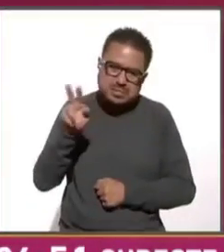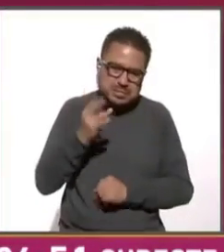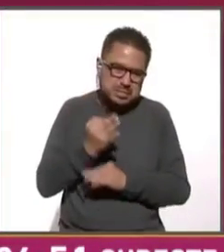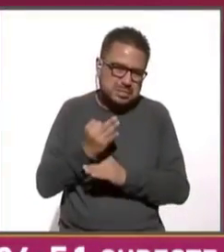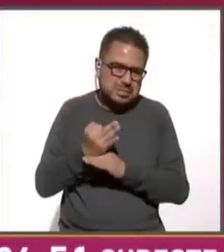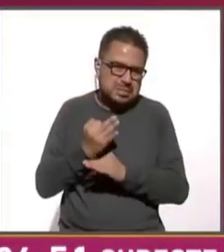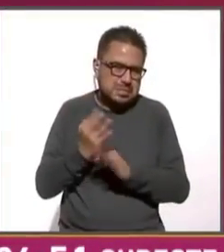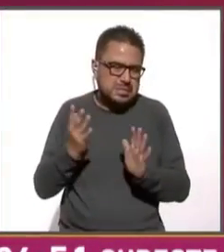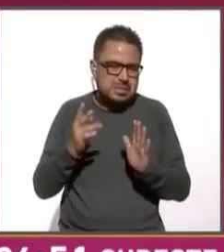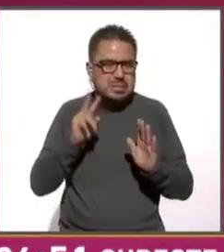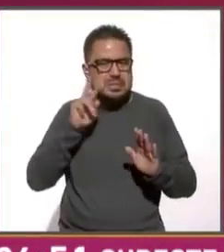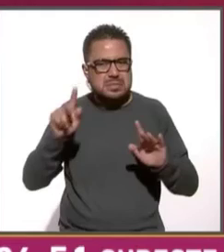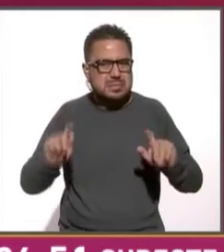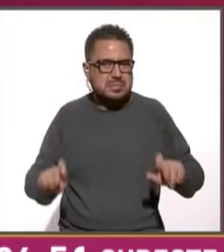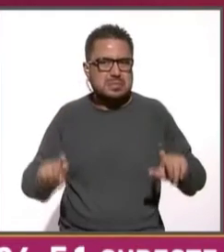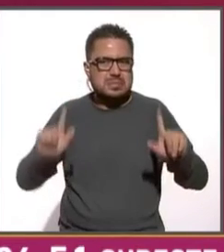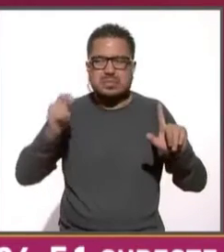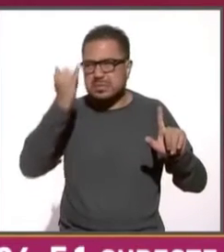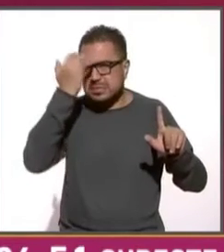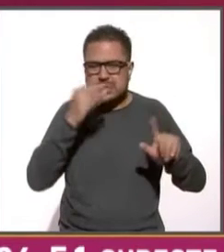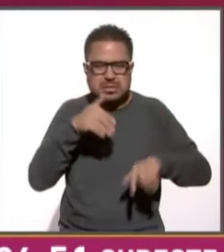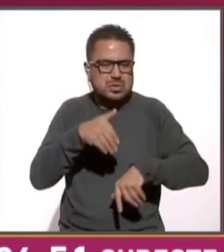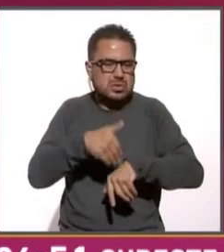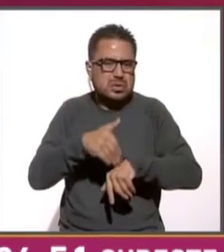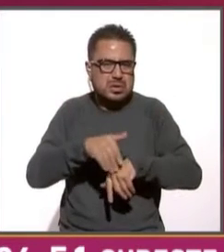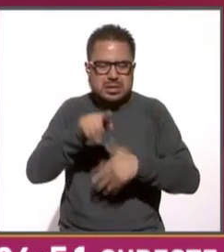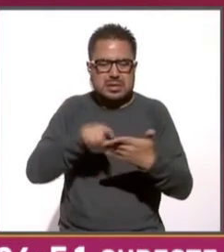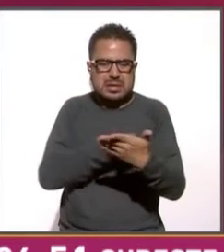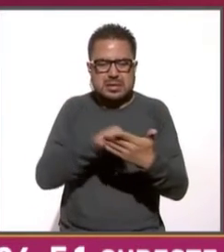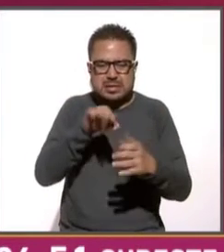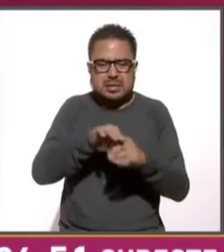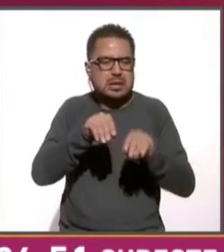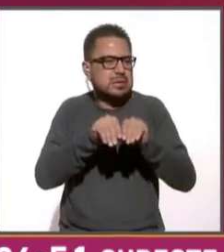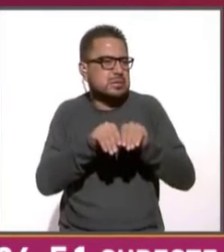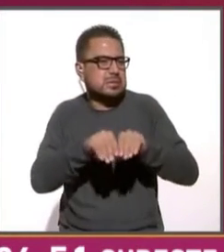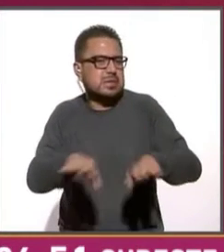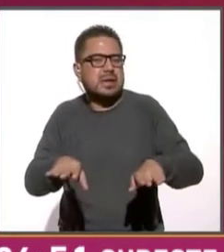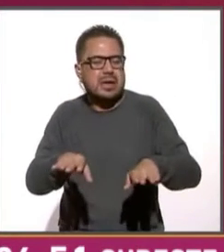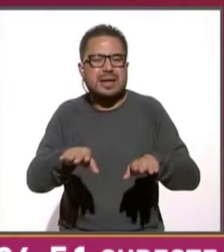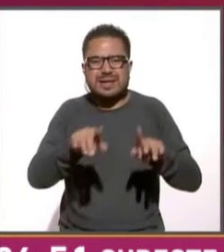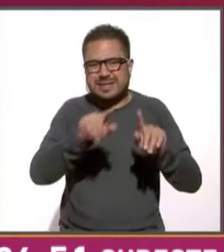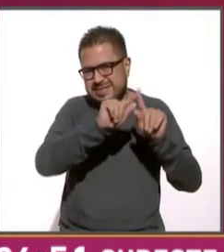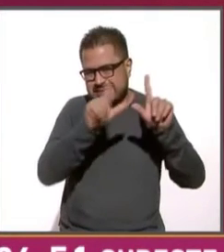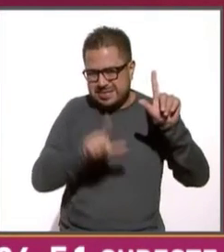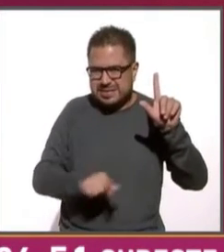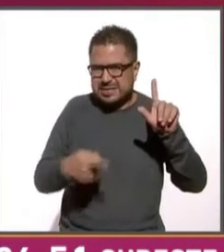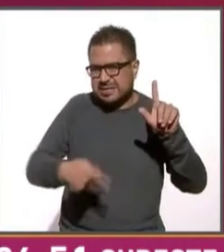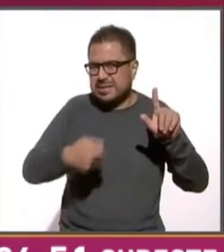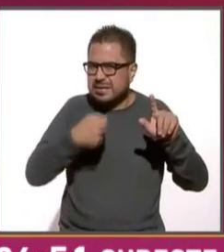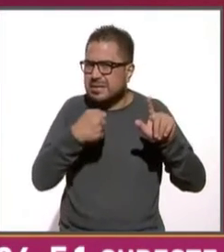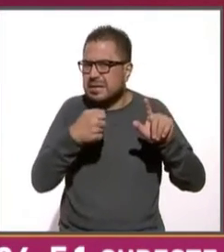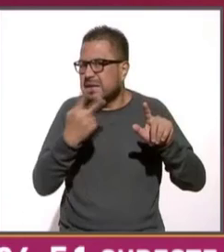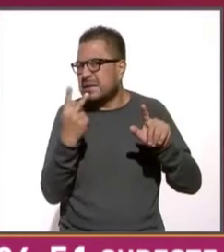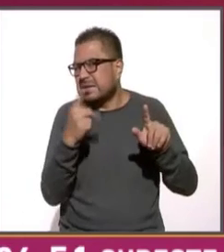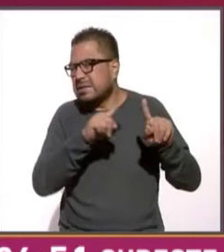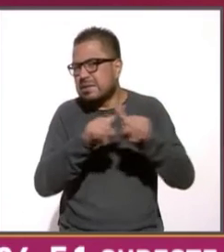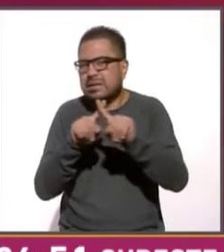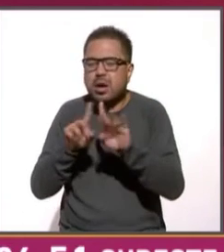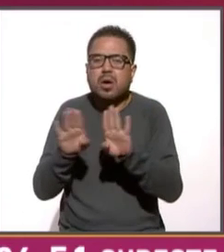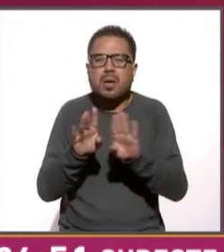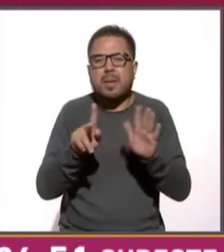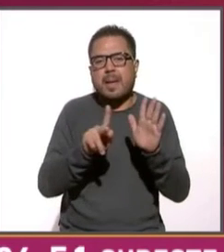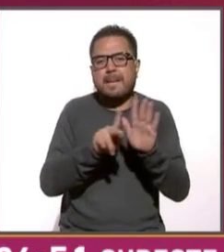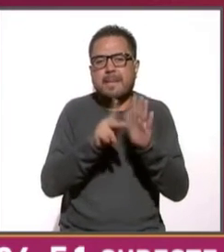y lo que veremos en pantalla son mediciones electorales que se publicaron en prensa nacional, como por el